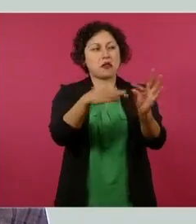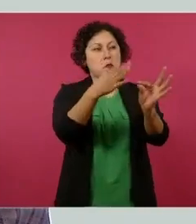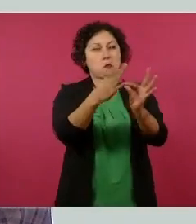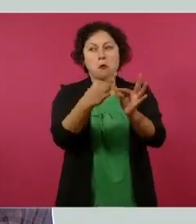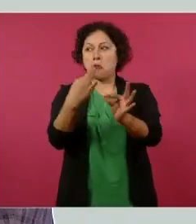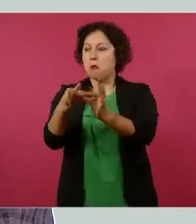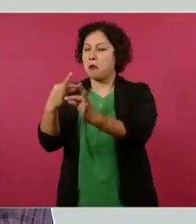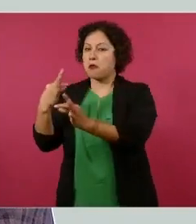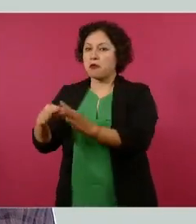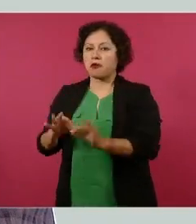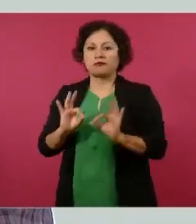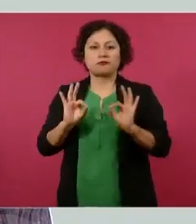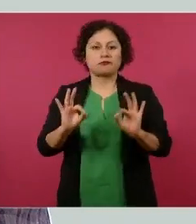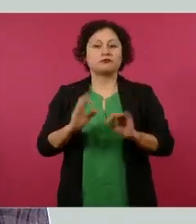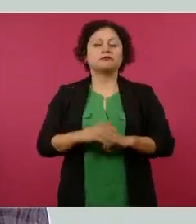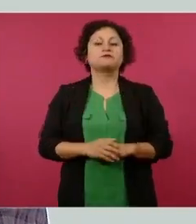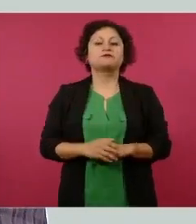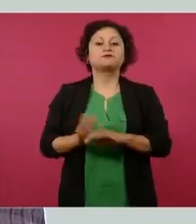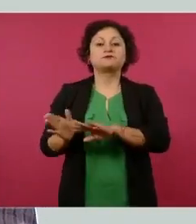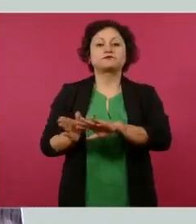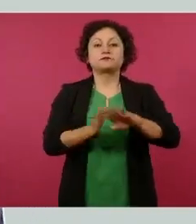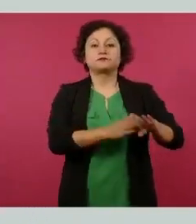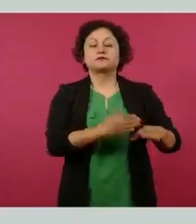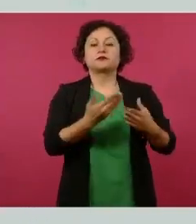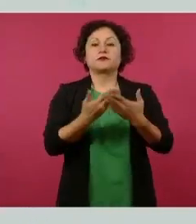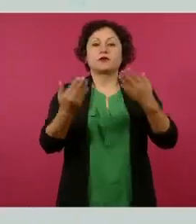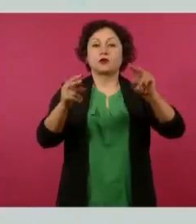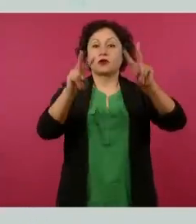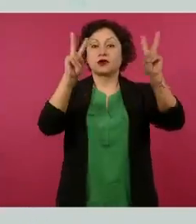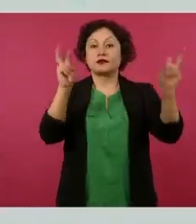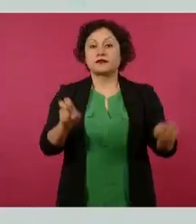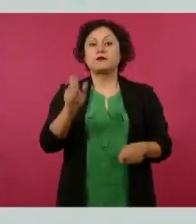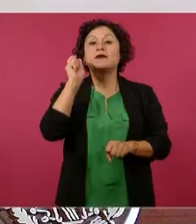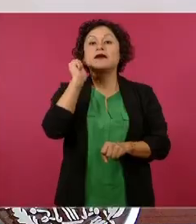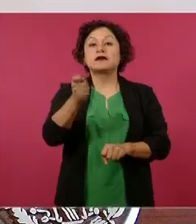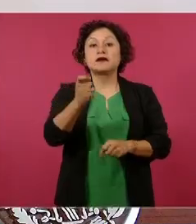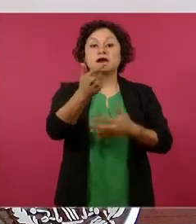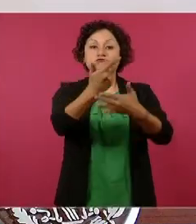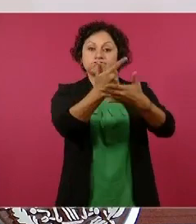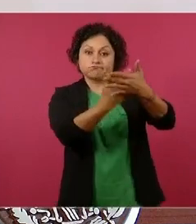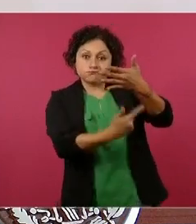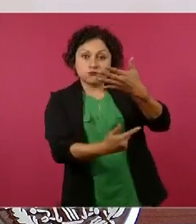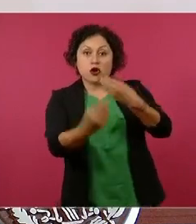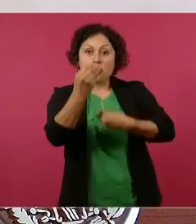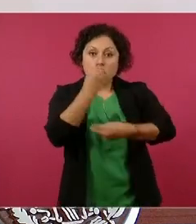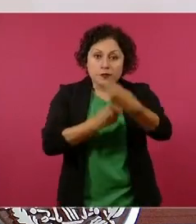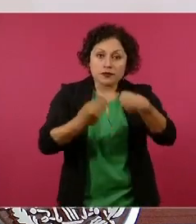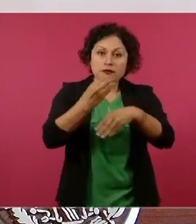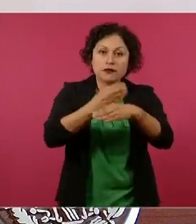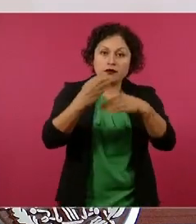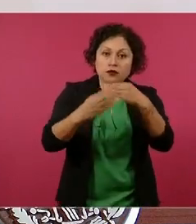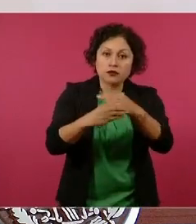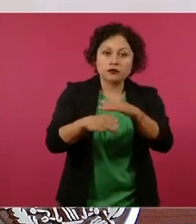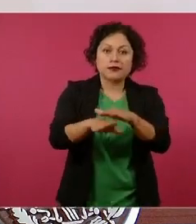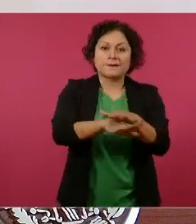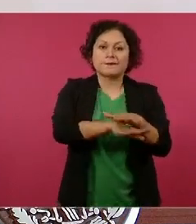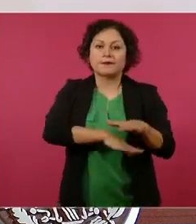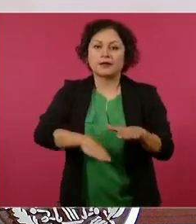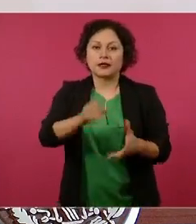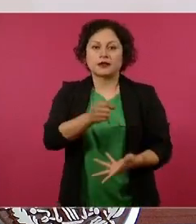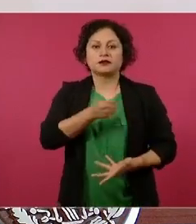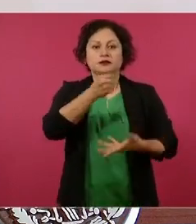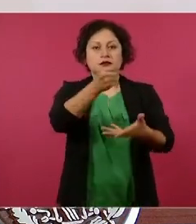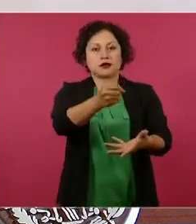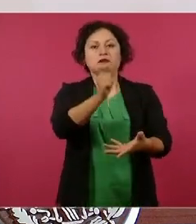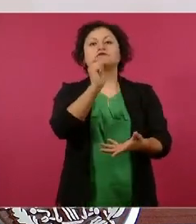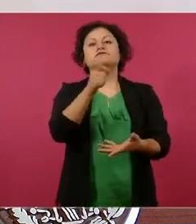medición. Pasando ahora al quién es quién en los precios de la canasta básica, si bien tenemos un dato que ha